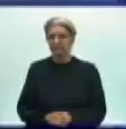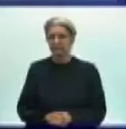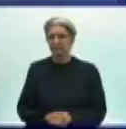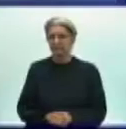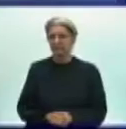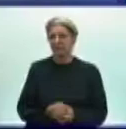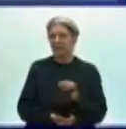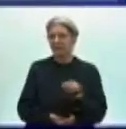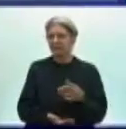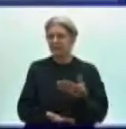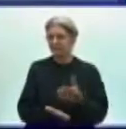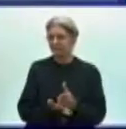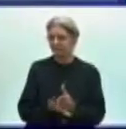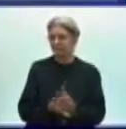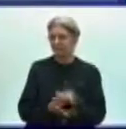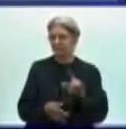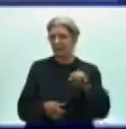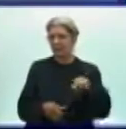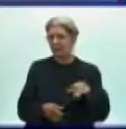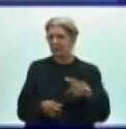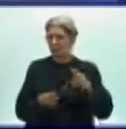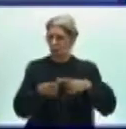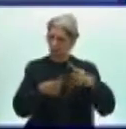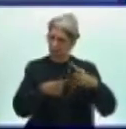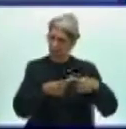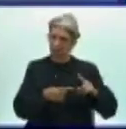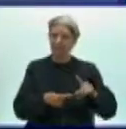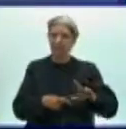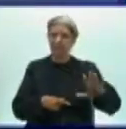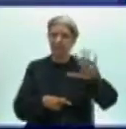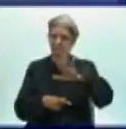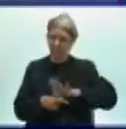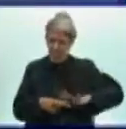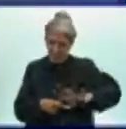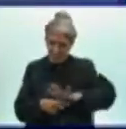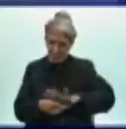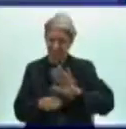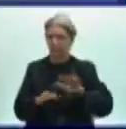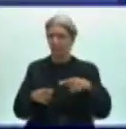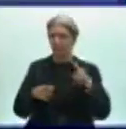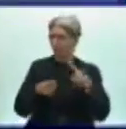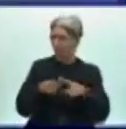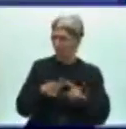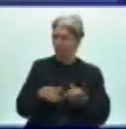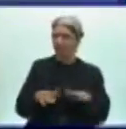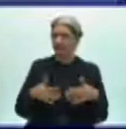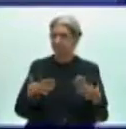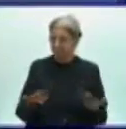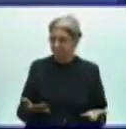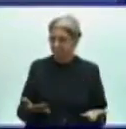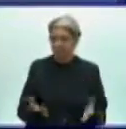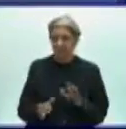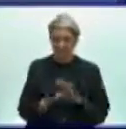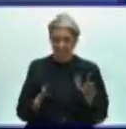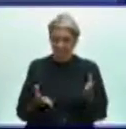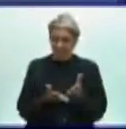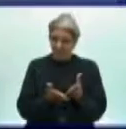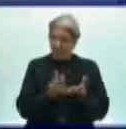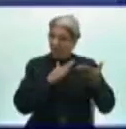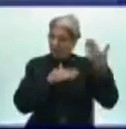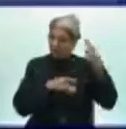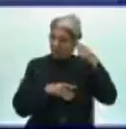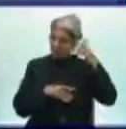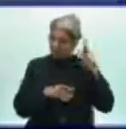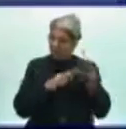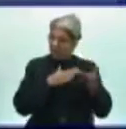Vamos a continuar entonces con estas regiones. Vamos a ver otra región que ustedes también han estudiado en estos encuentros, y